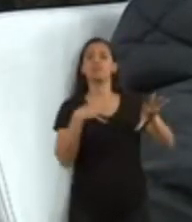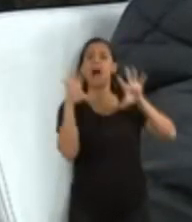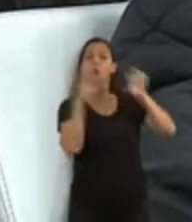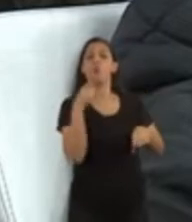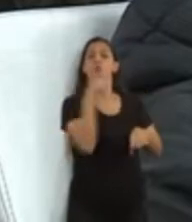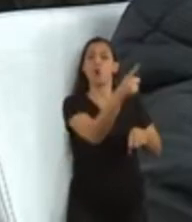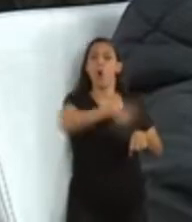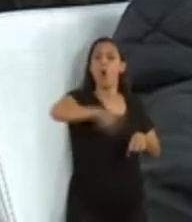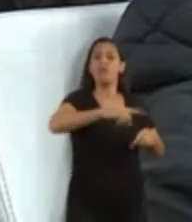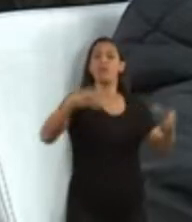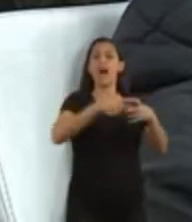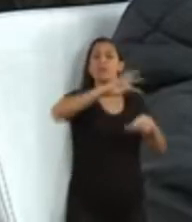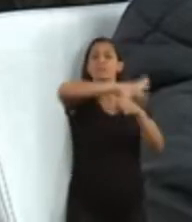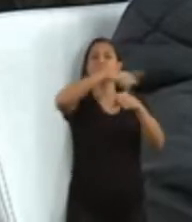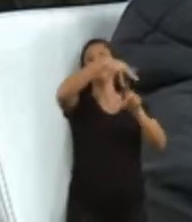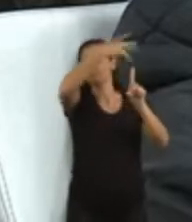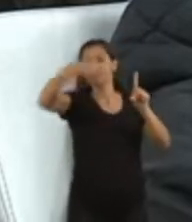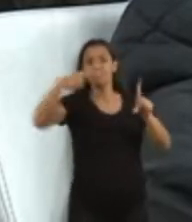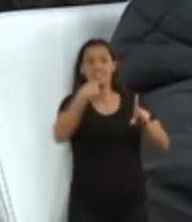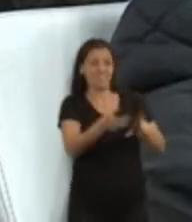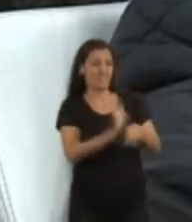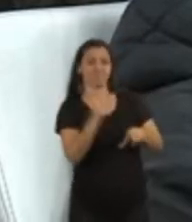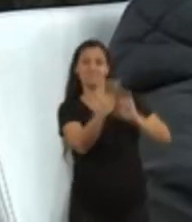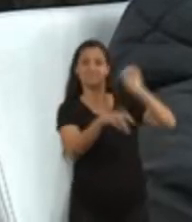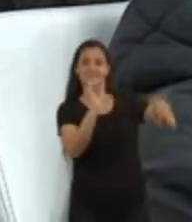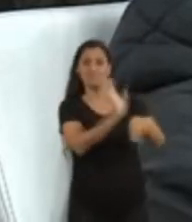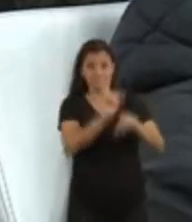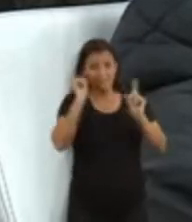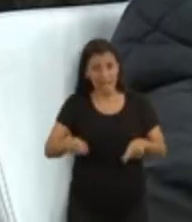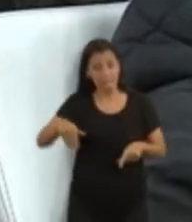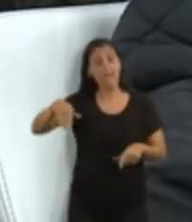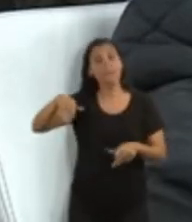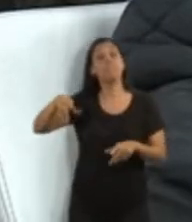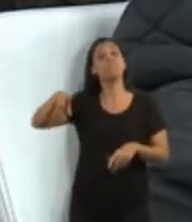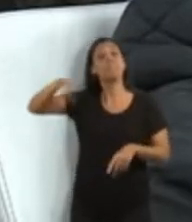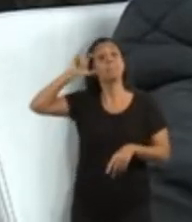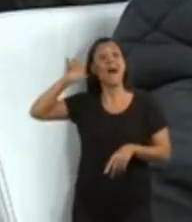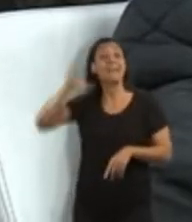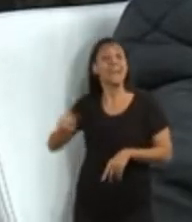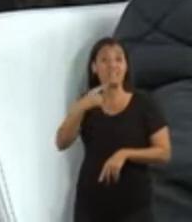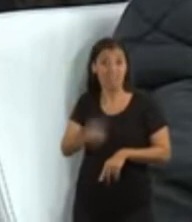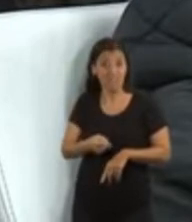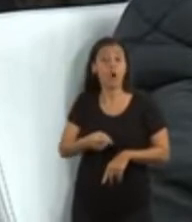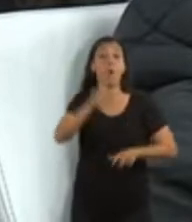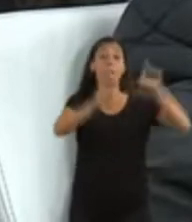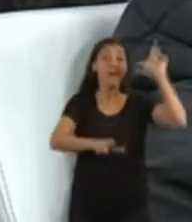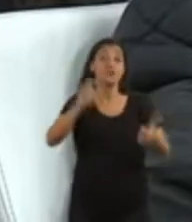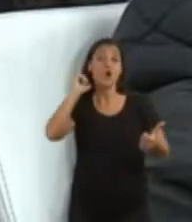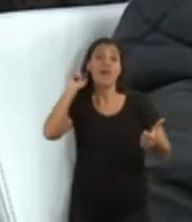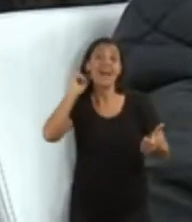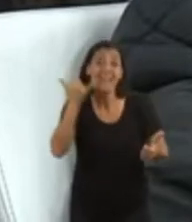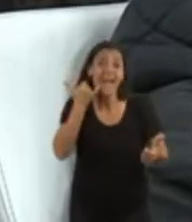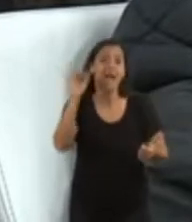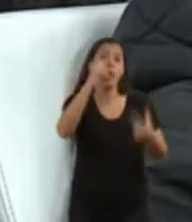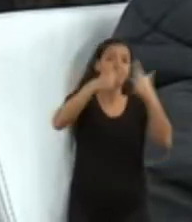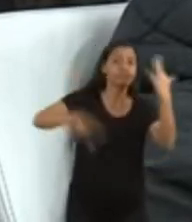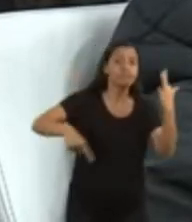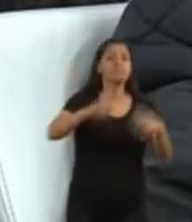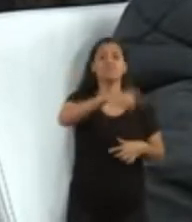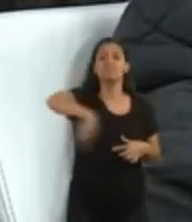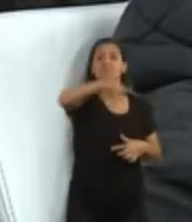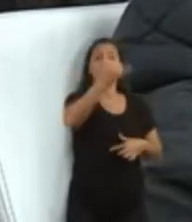que incluso se pleg el biógrafo del presidente Nicolás Márquez que planteó que los homosexuales yar textual tienen